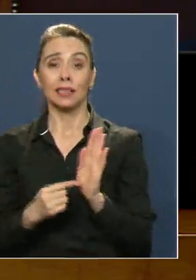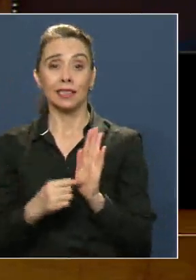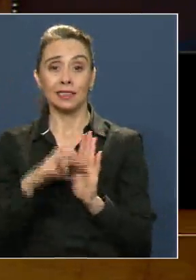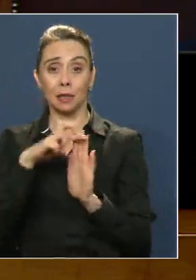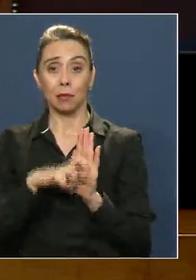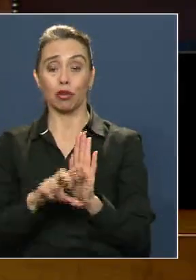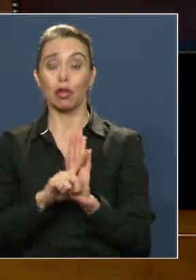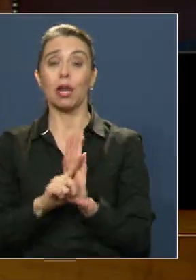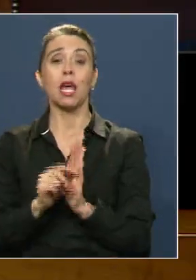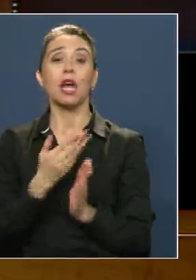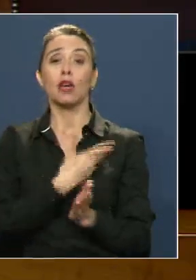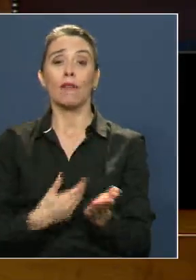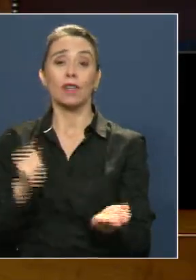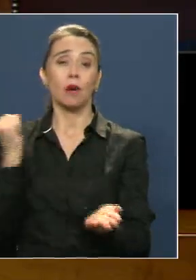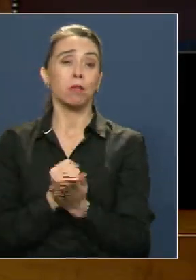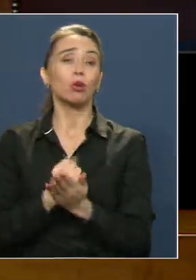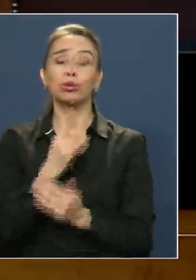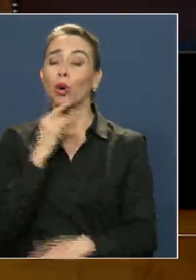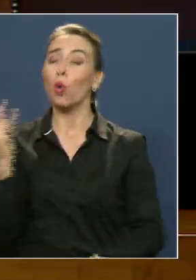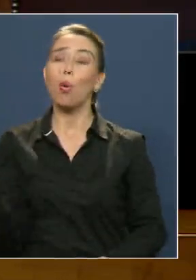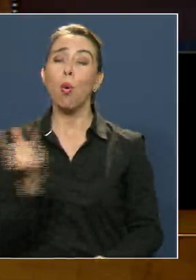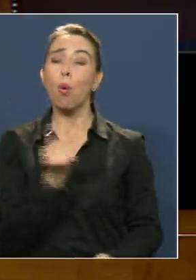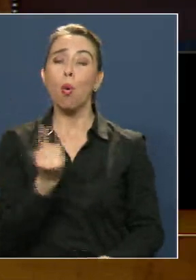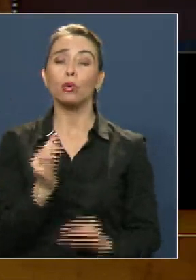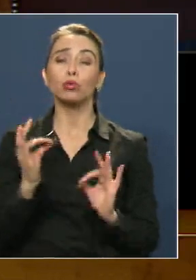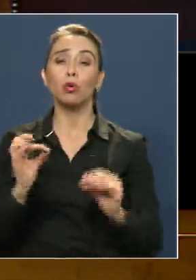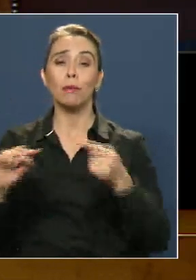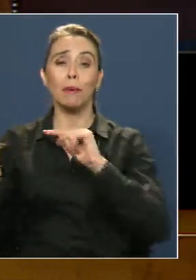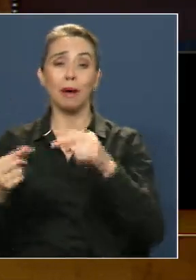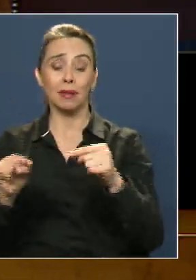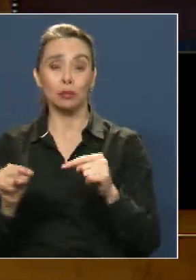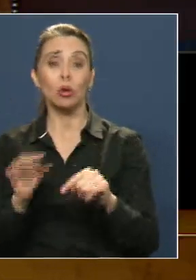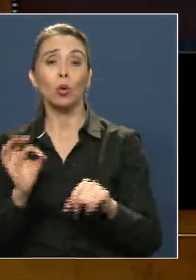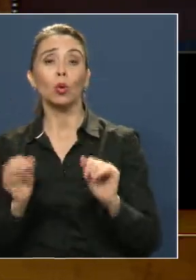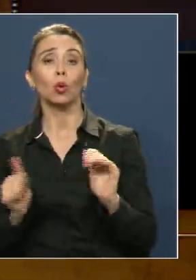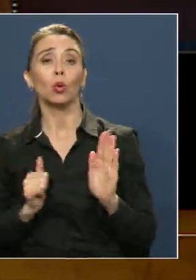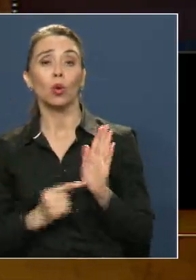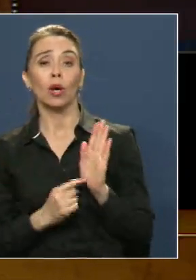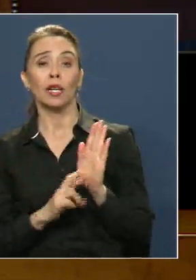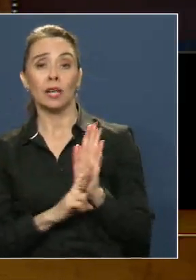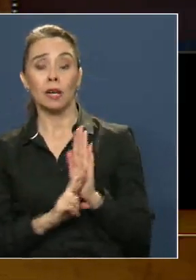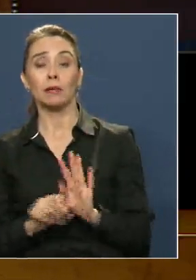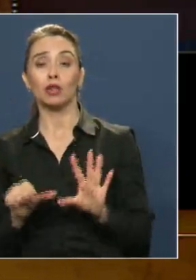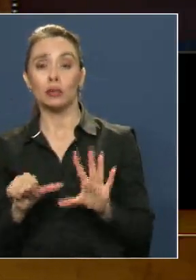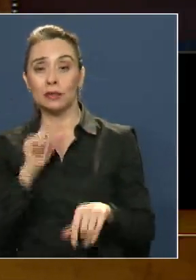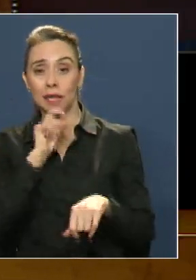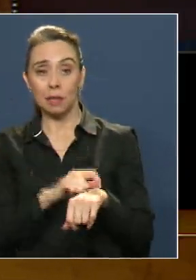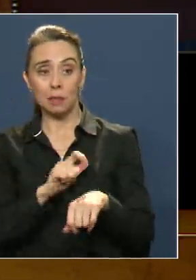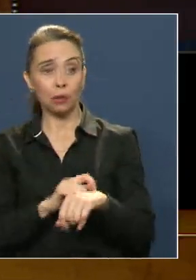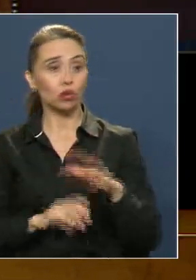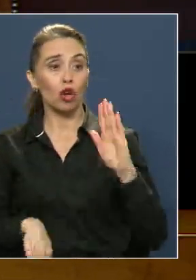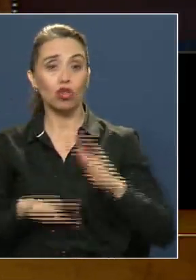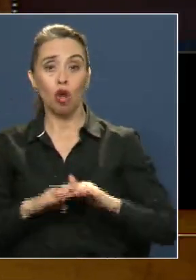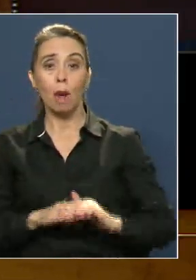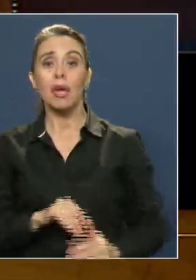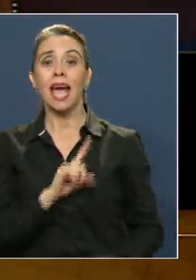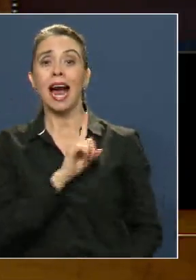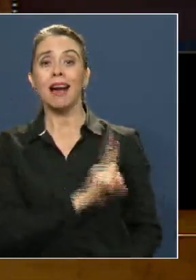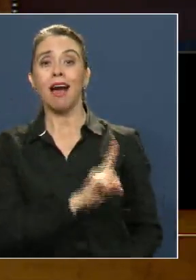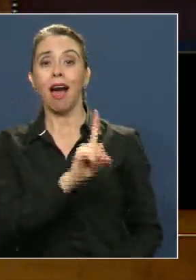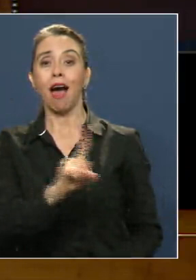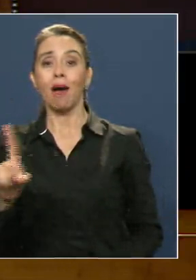tiene el proyecto, que suma y por lo tanto, y ajustado al reglamento, son 6 minutos máximos por